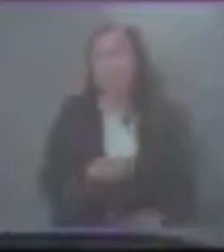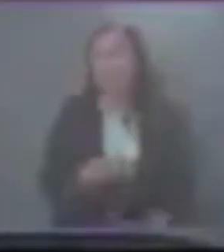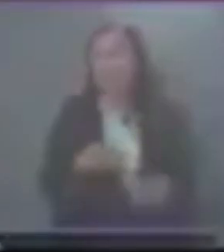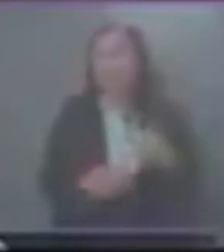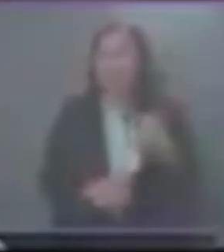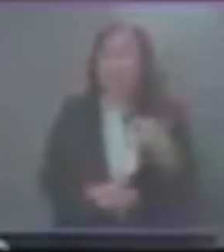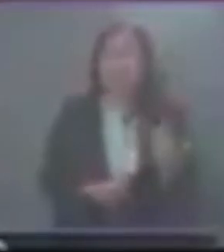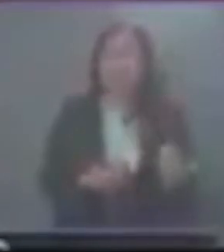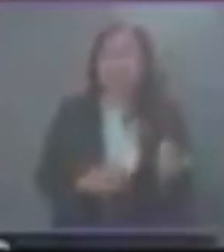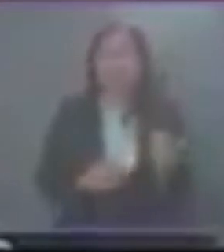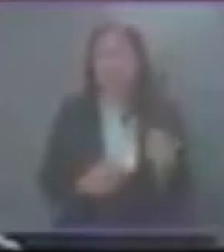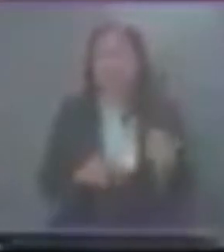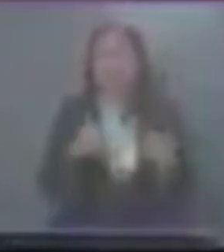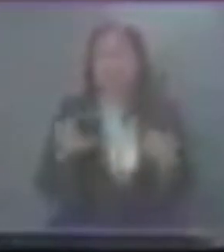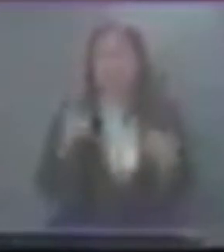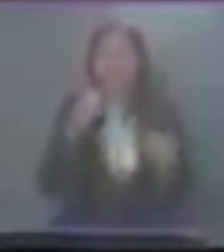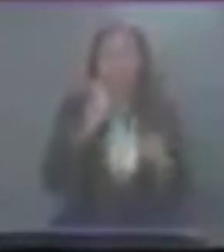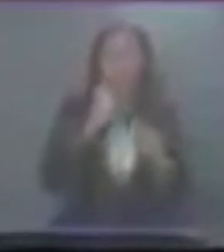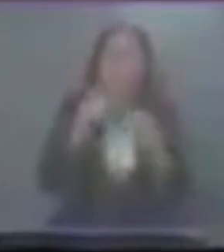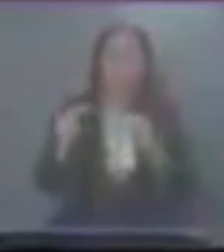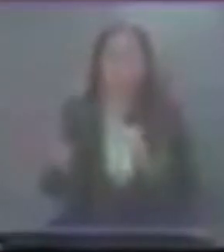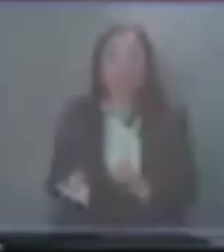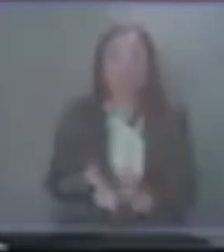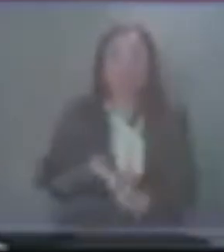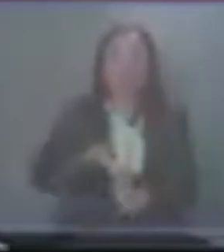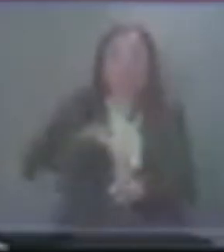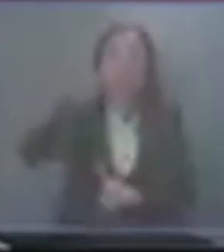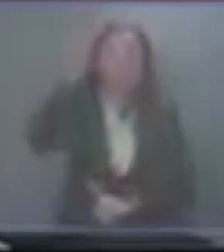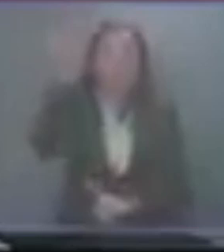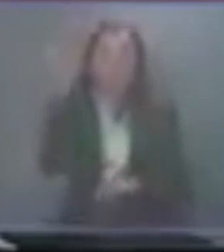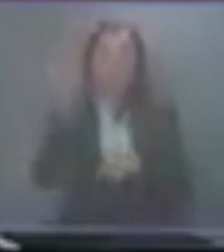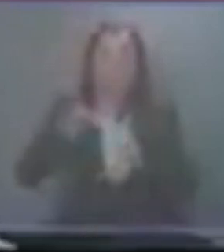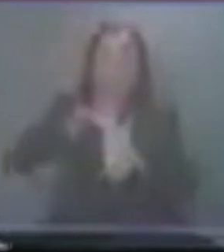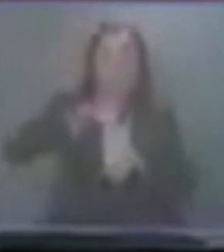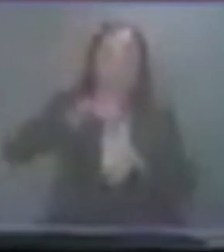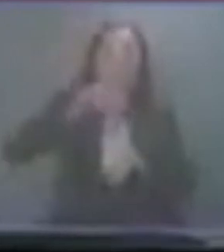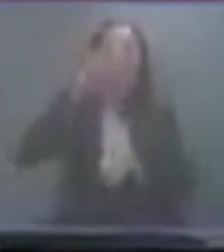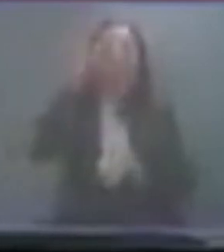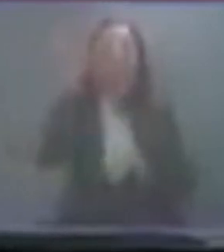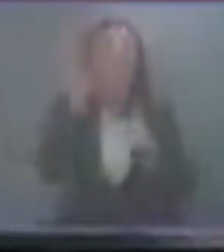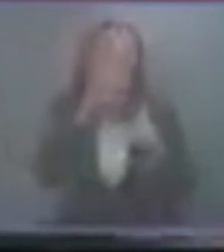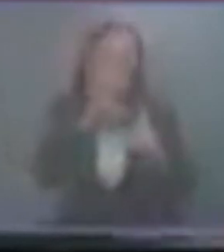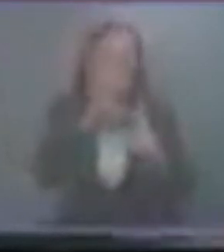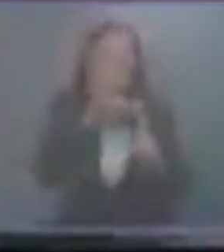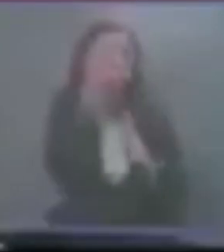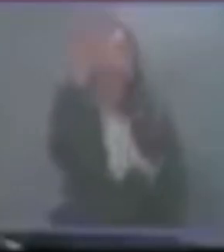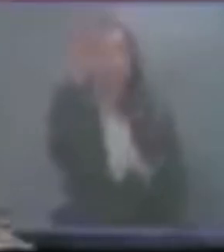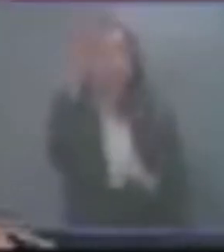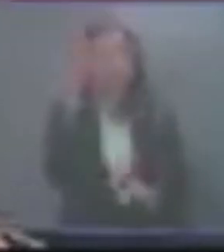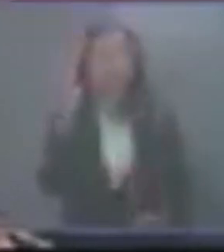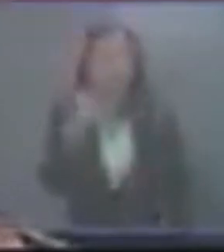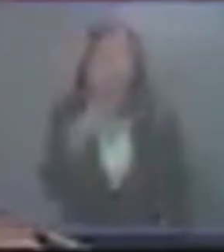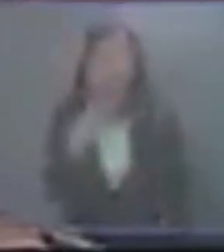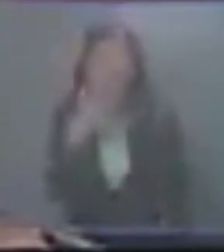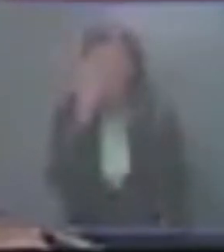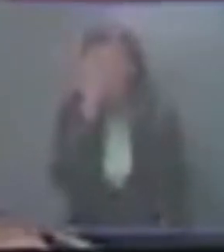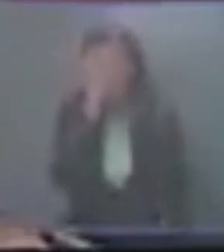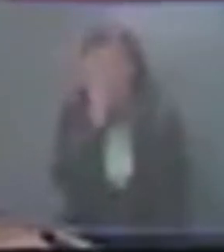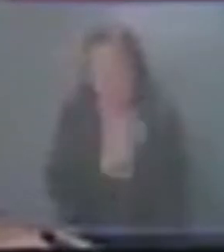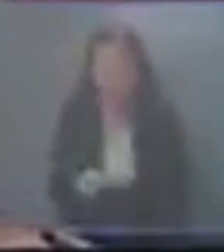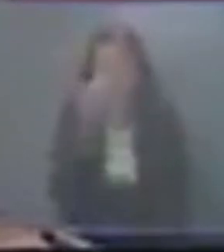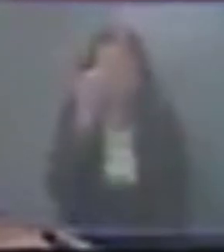la adulación andar de chupamedias es lamentable el pregón